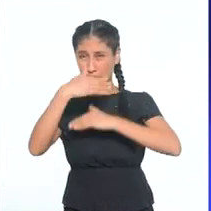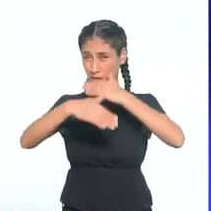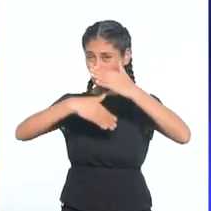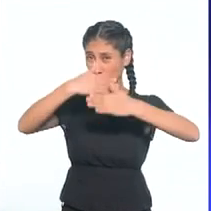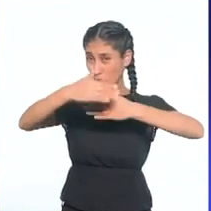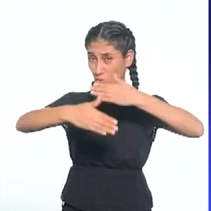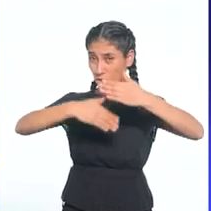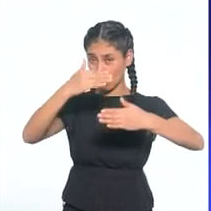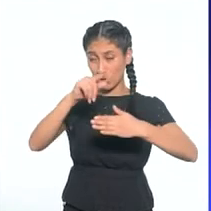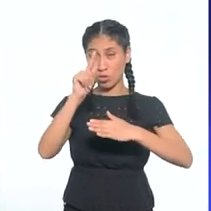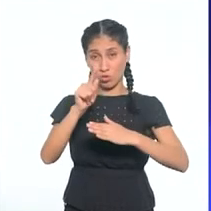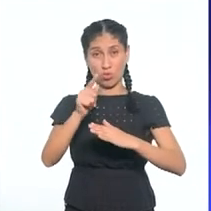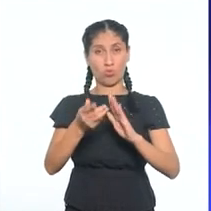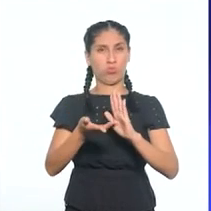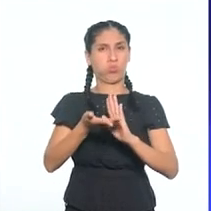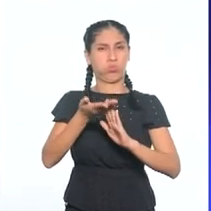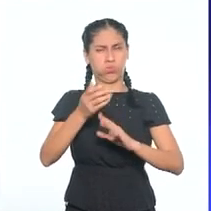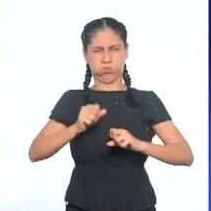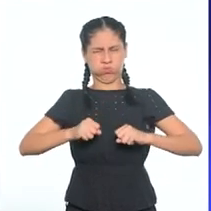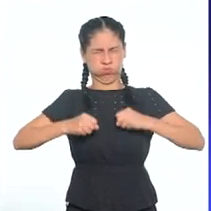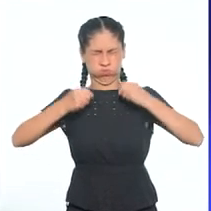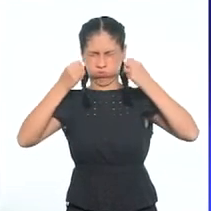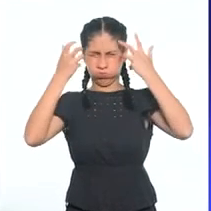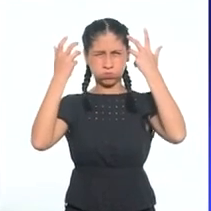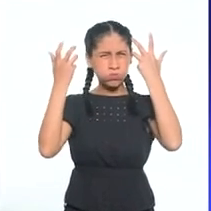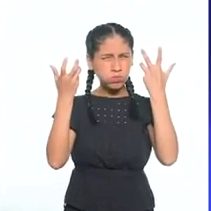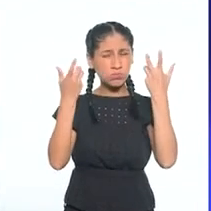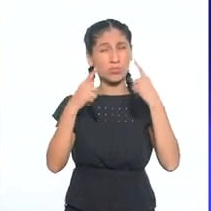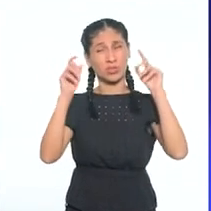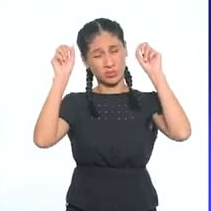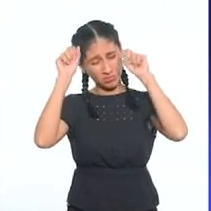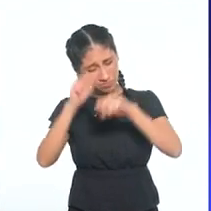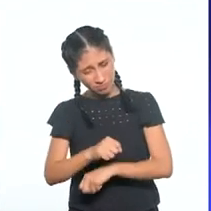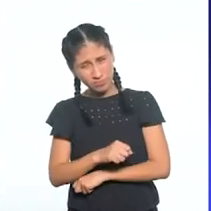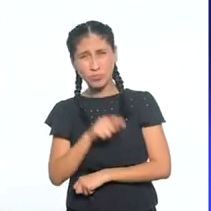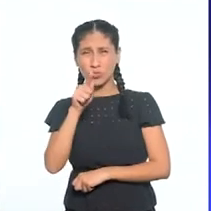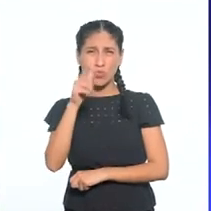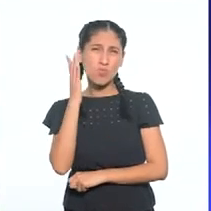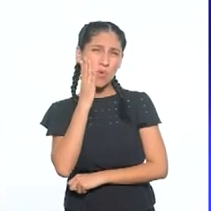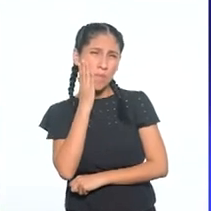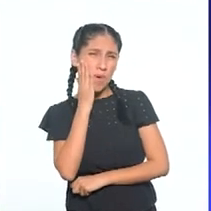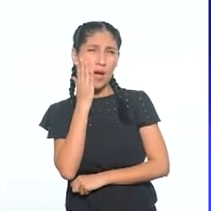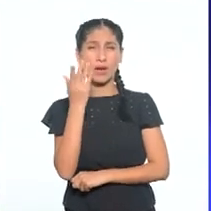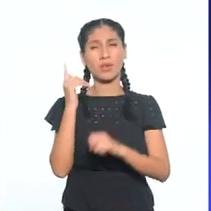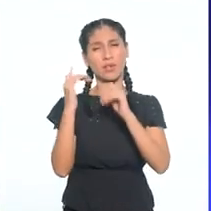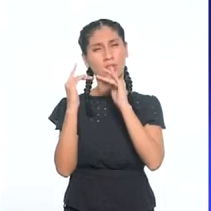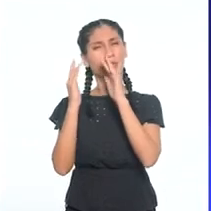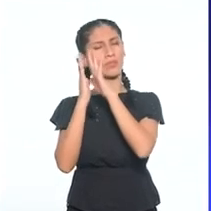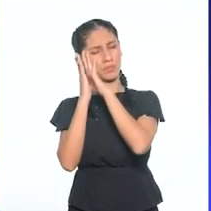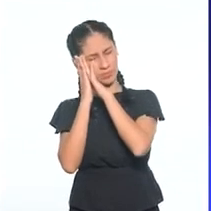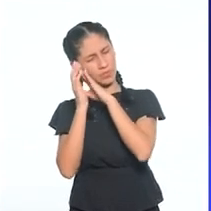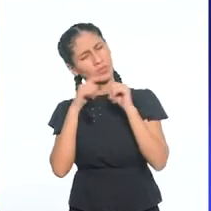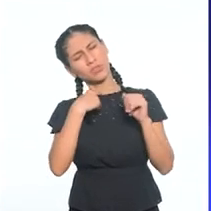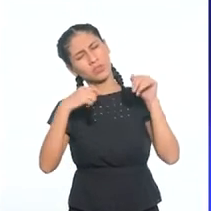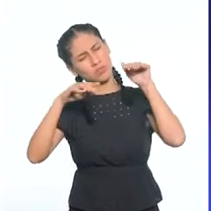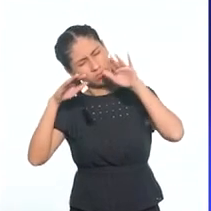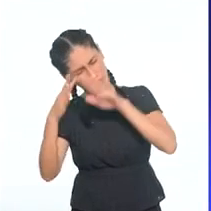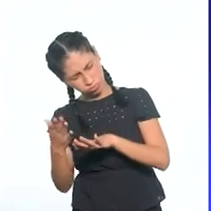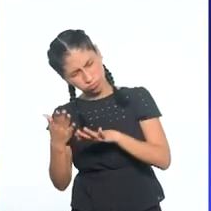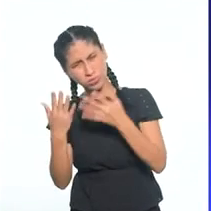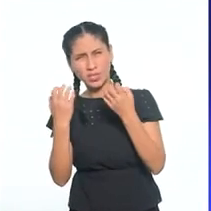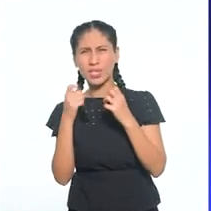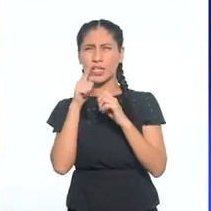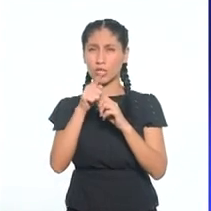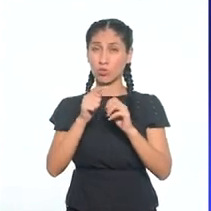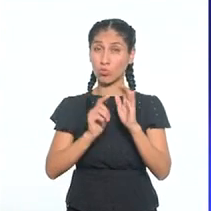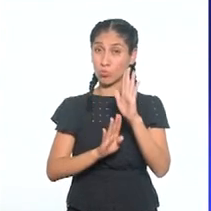con el tiempo se te fuera su vida aquella rabia a la cabeza pero así fue tu madre que descanse en paz quería